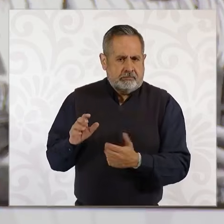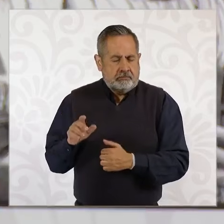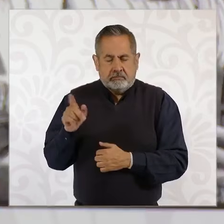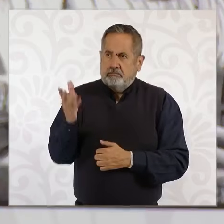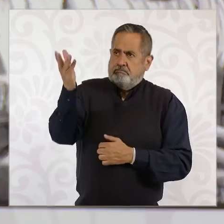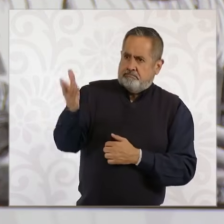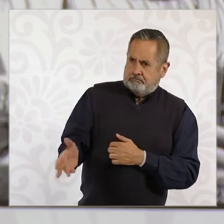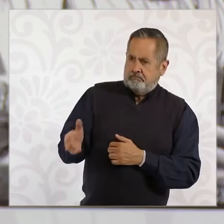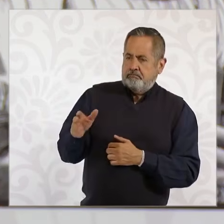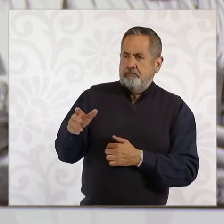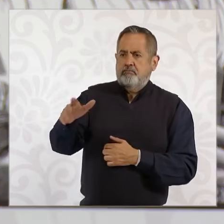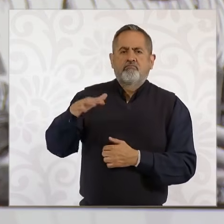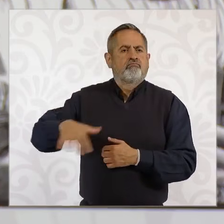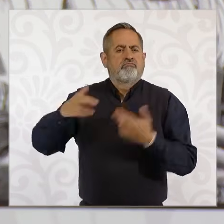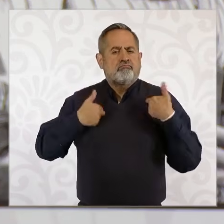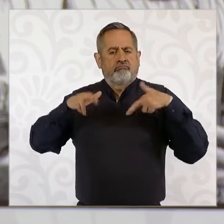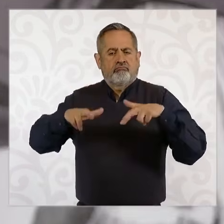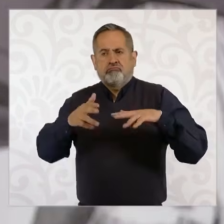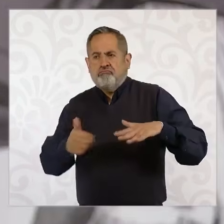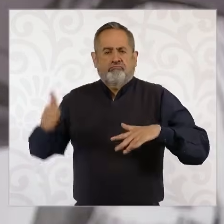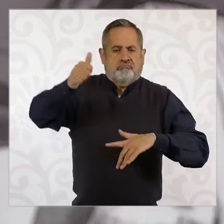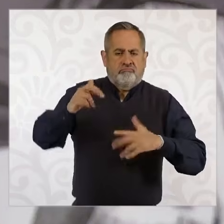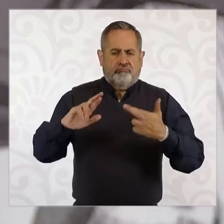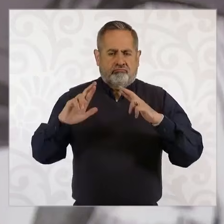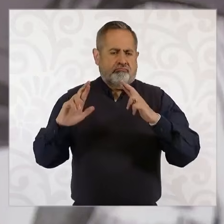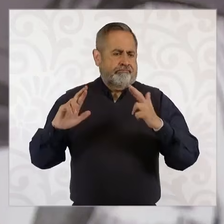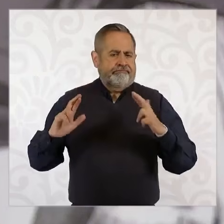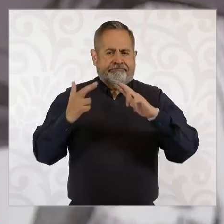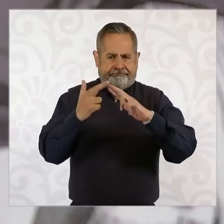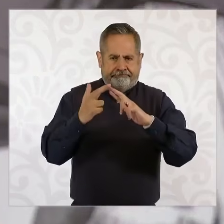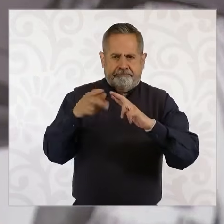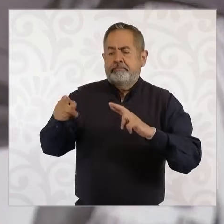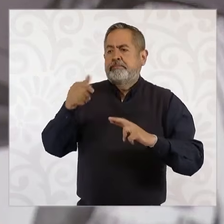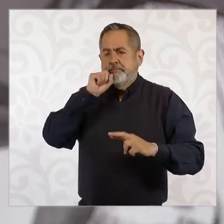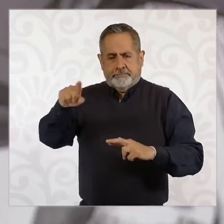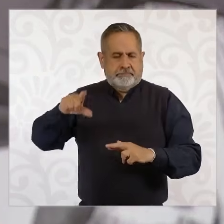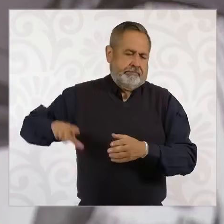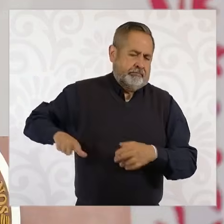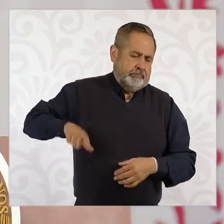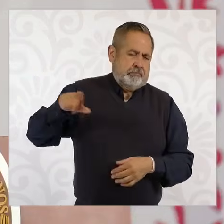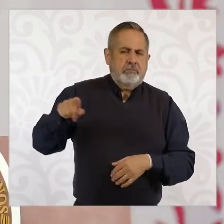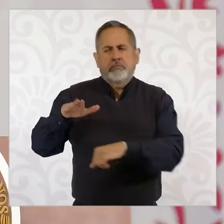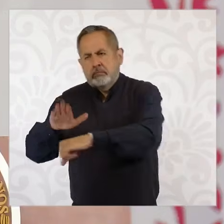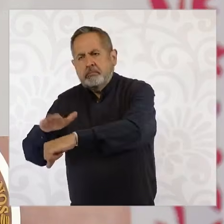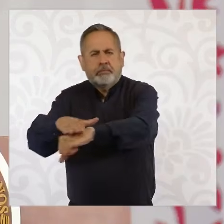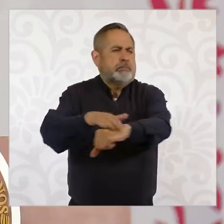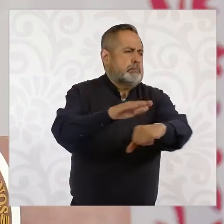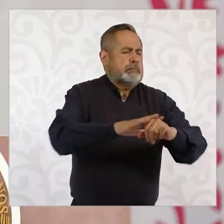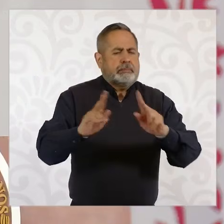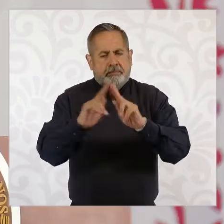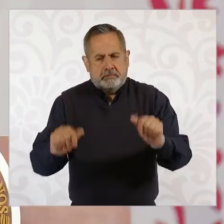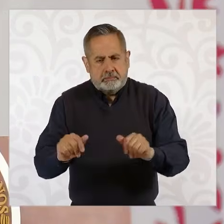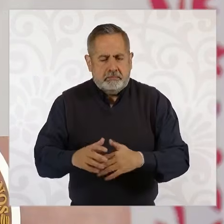alguien que representa no solamente una religión, sino un Estado, y que ha estado convocando a la paz en el mundo. Y esa siempre va a ser